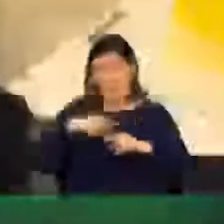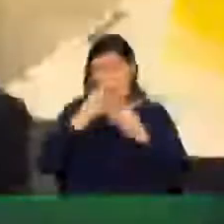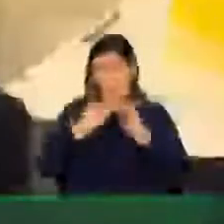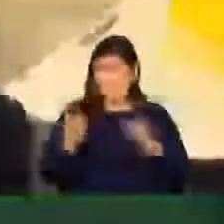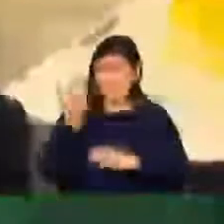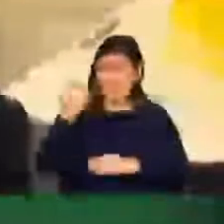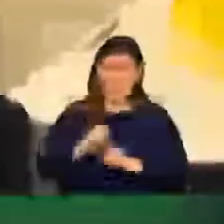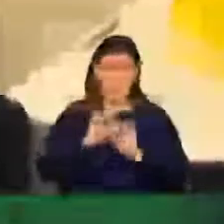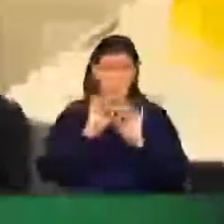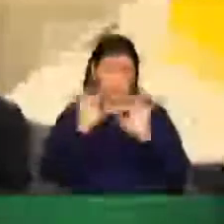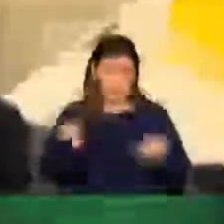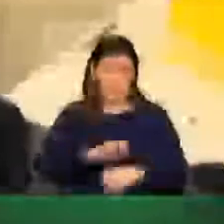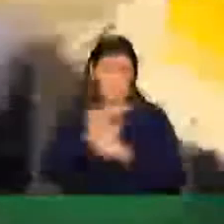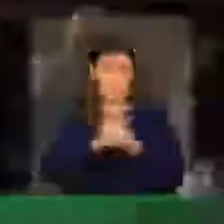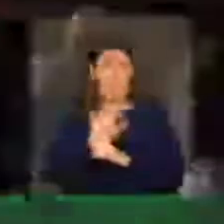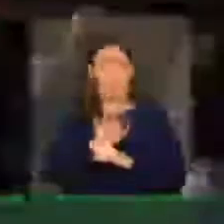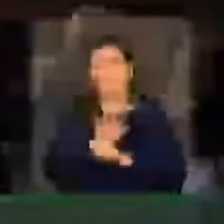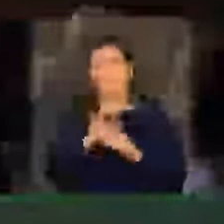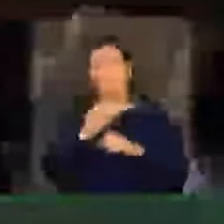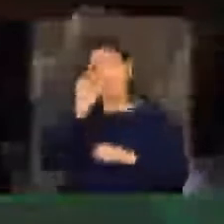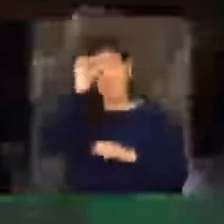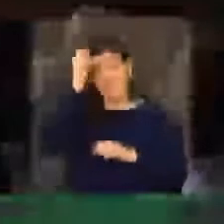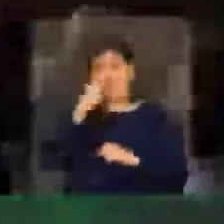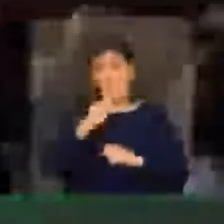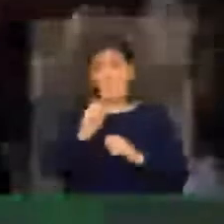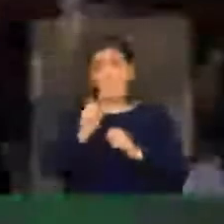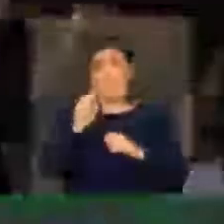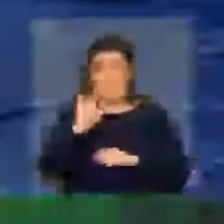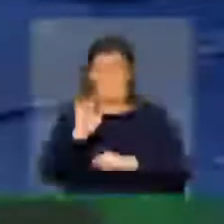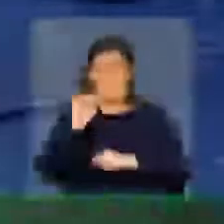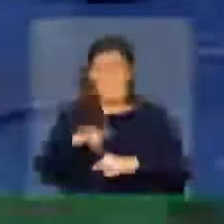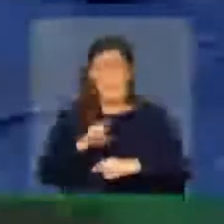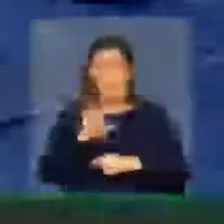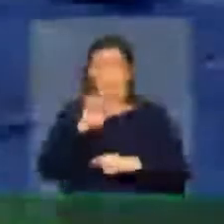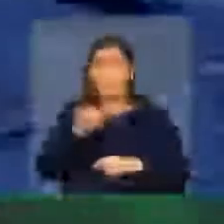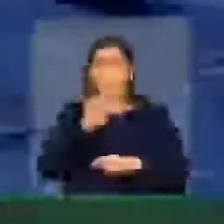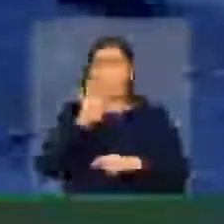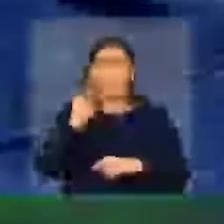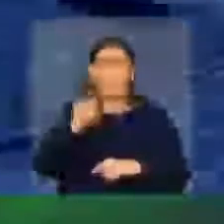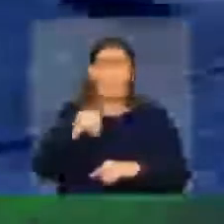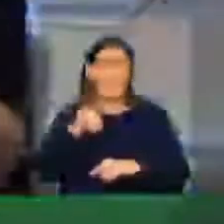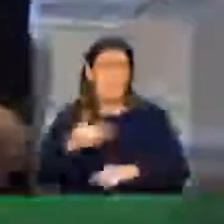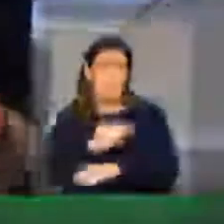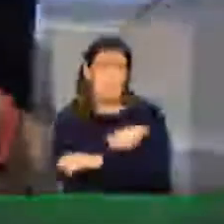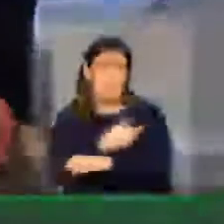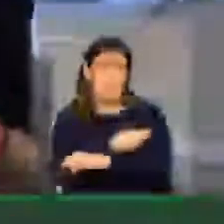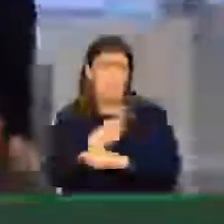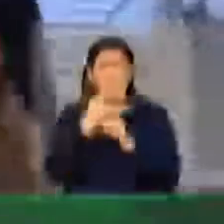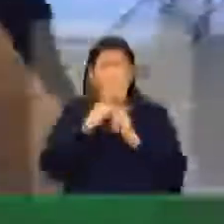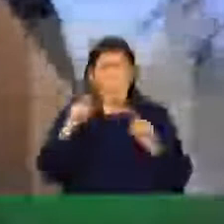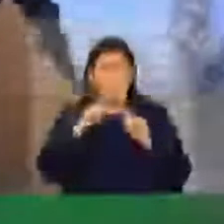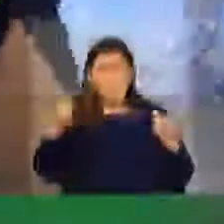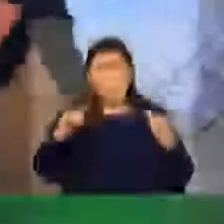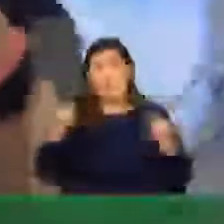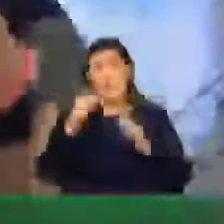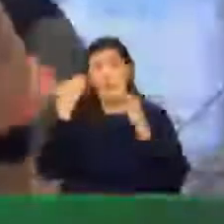según los últimos datos del Ministerio de Sanidad. India administró este miércoles 5.4 millones de vacunas en el marco de una campaña que es